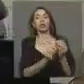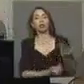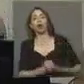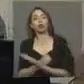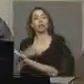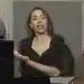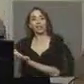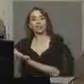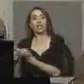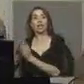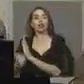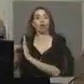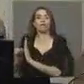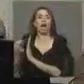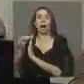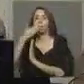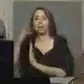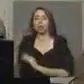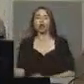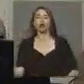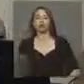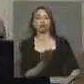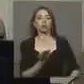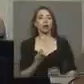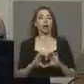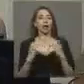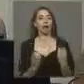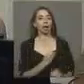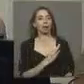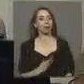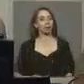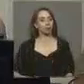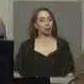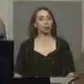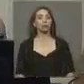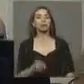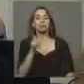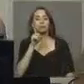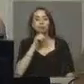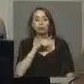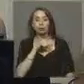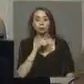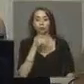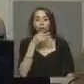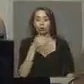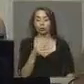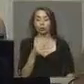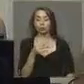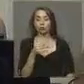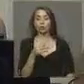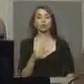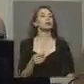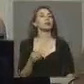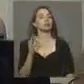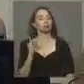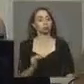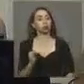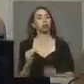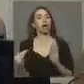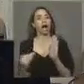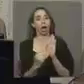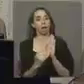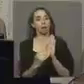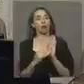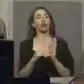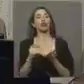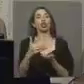reajuste que obligadamente va a ser mejorado en el Senado y va a volver a esta Cámara de Diputados. Por último, quiero